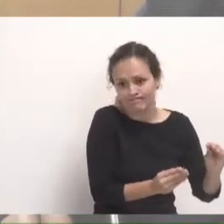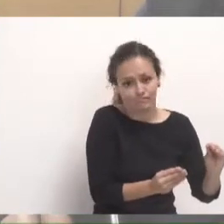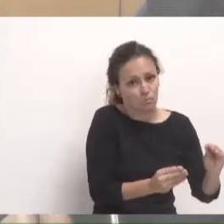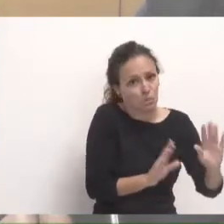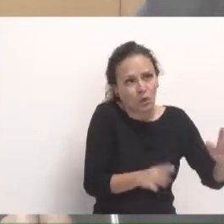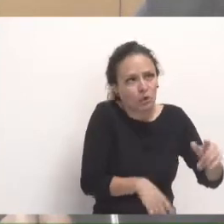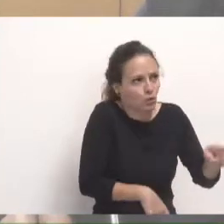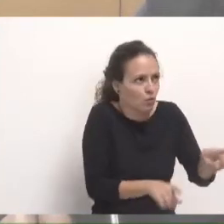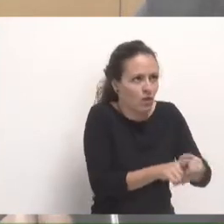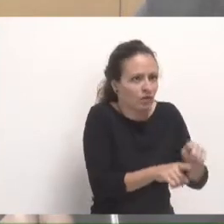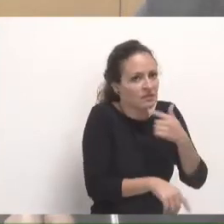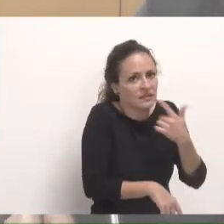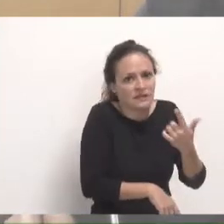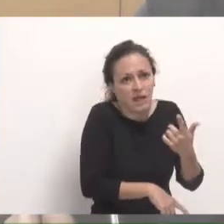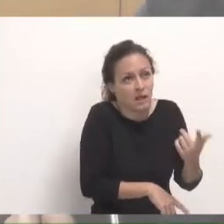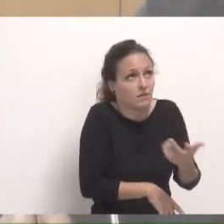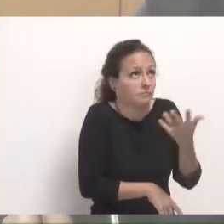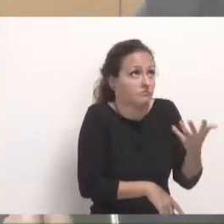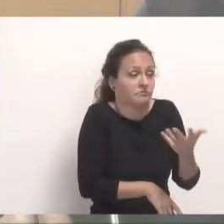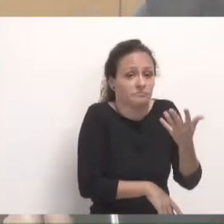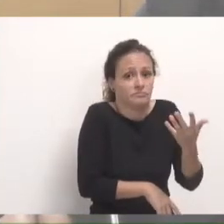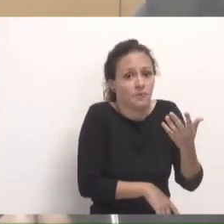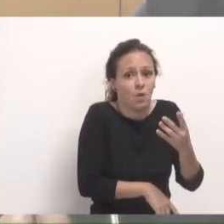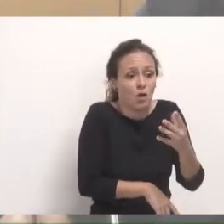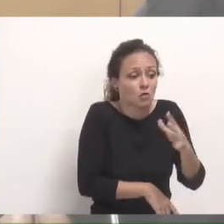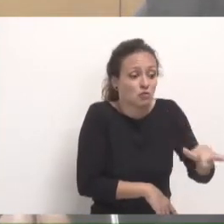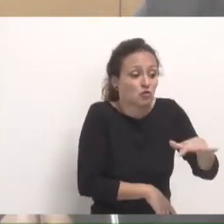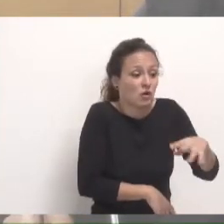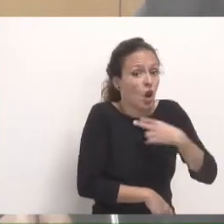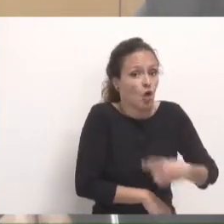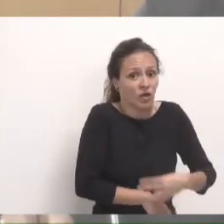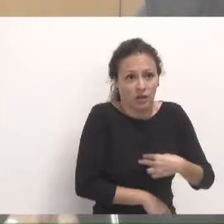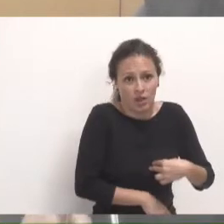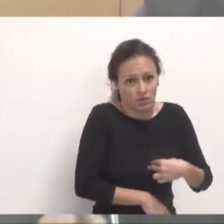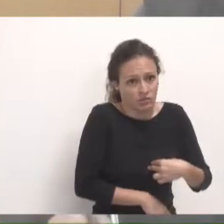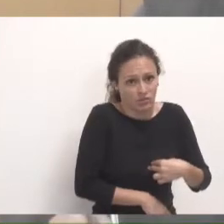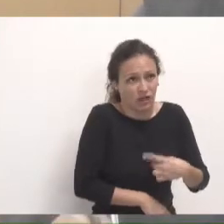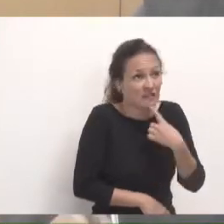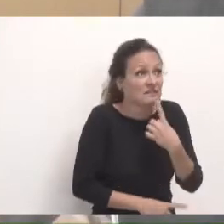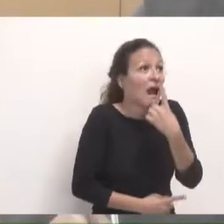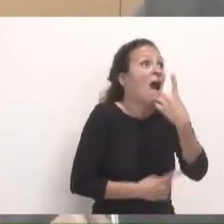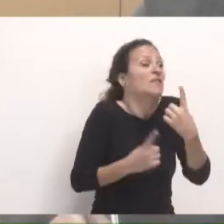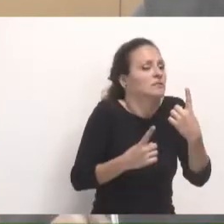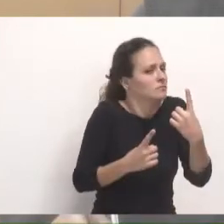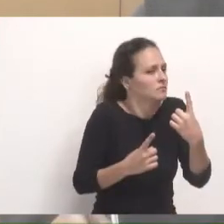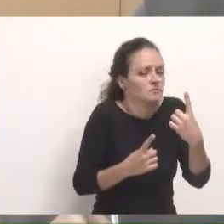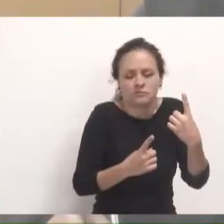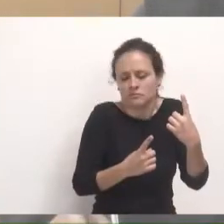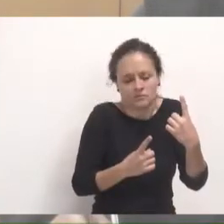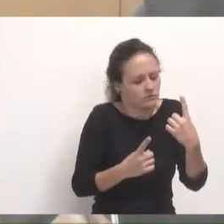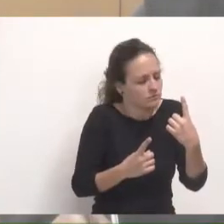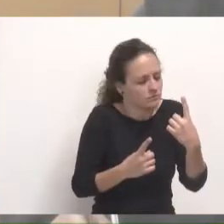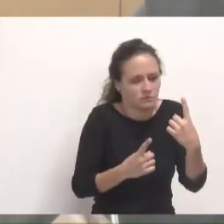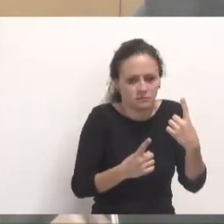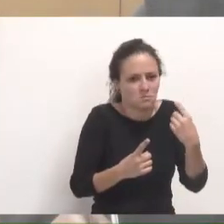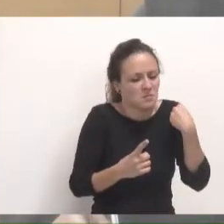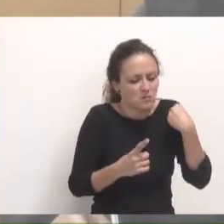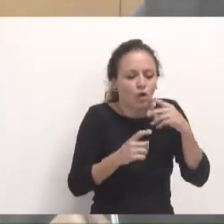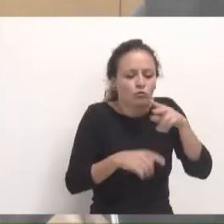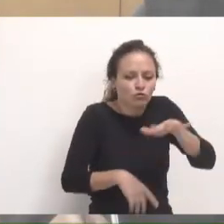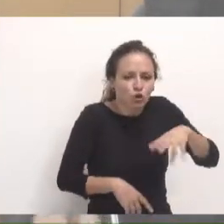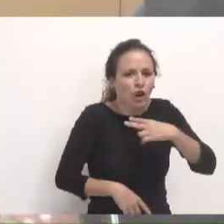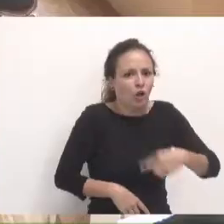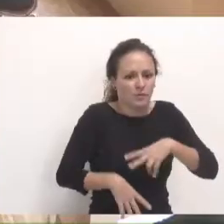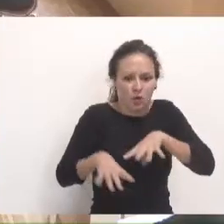está, usted dice, los cristianos están totalmente colapsados desde dentro y desde el mar.